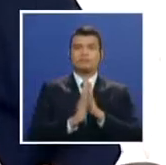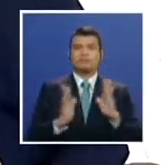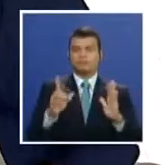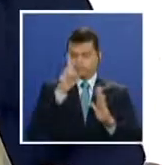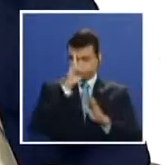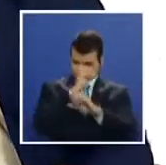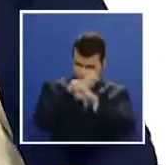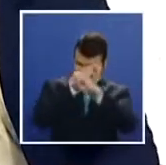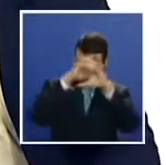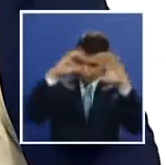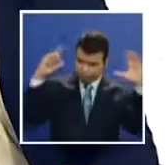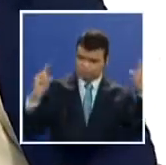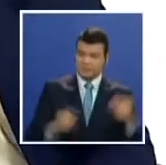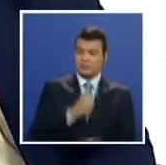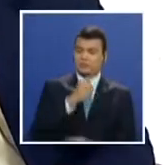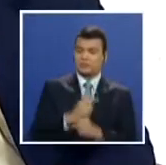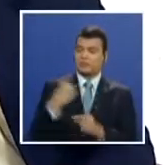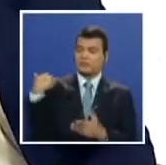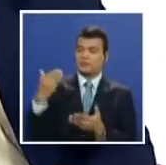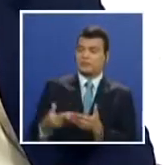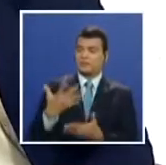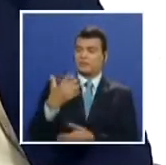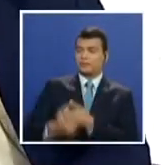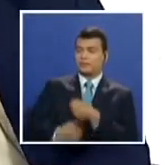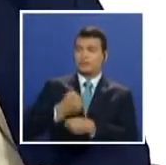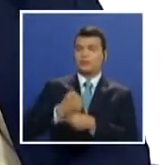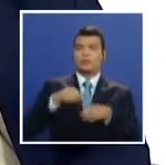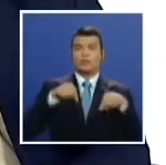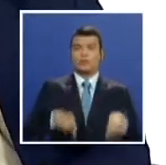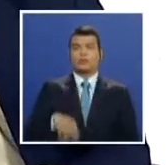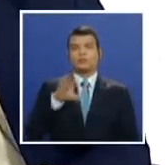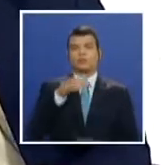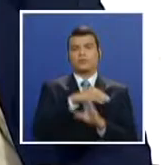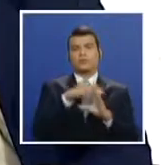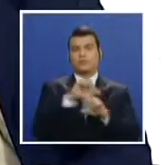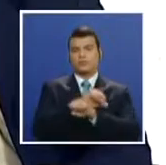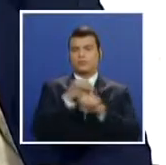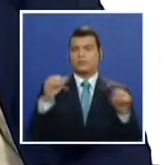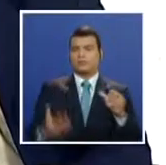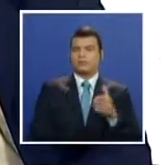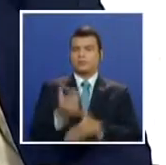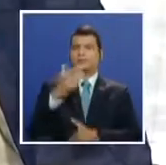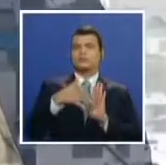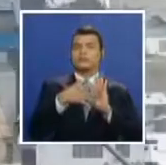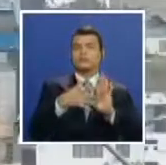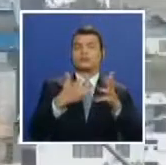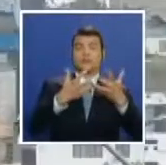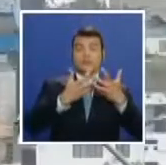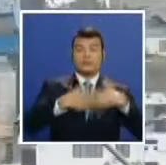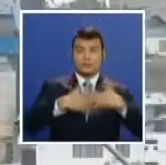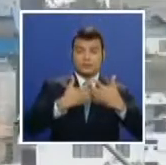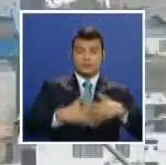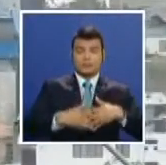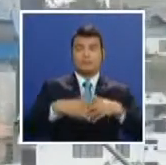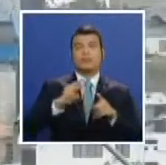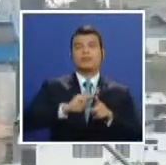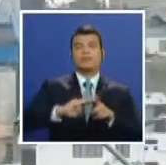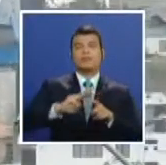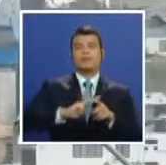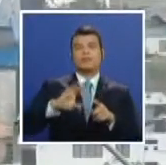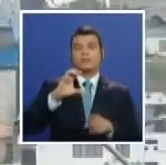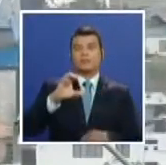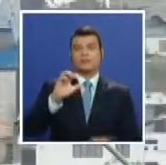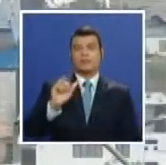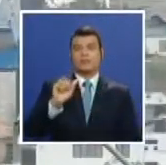sueño hecho realidad después de 2000 años hoy a las 9 y 30 de la mañana se pone en marcha en funcionamiento el sistema de transporte masivo abrió suspendido de la